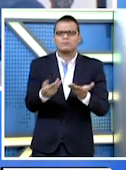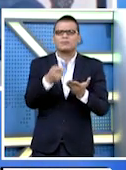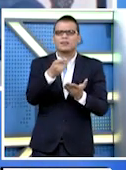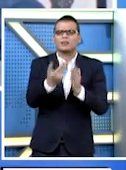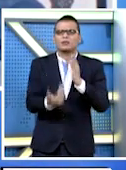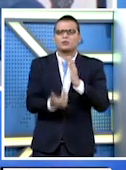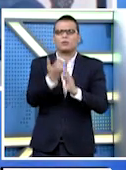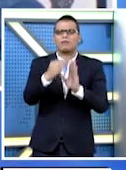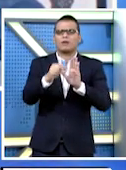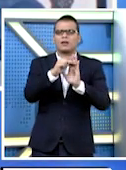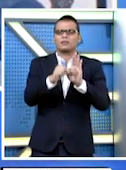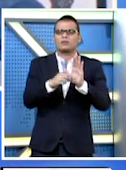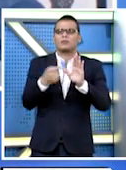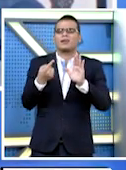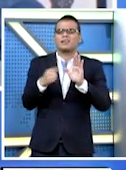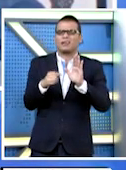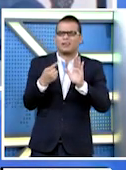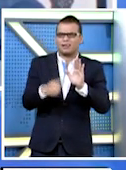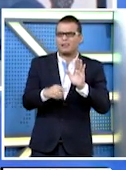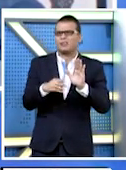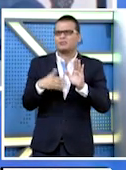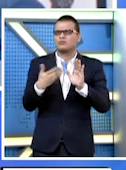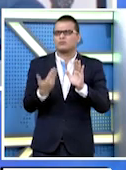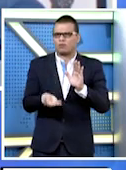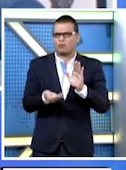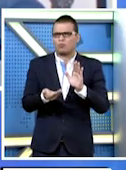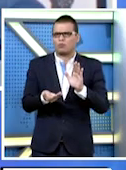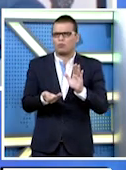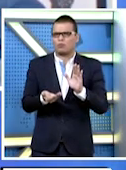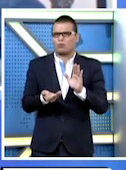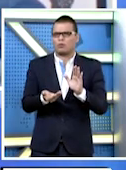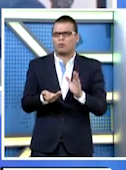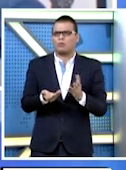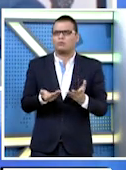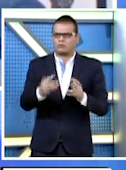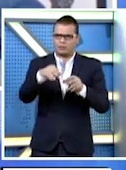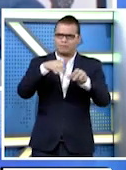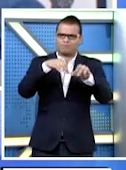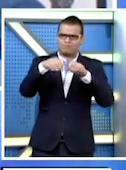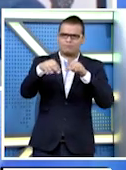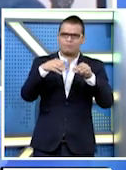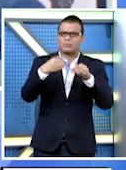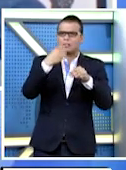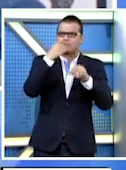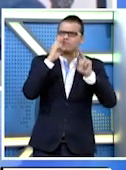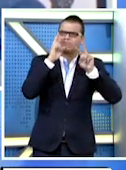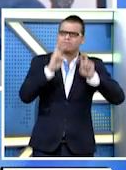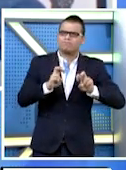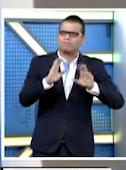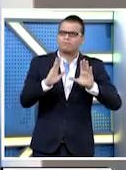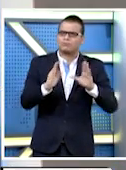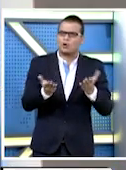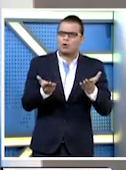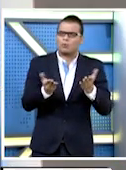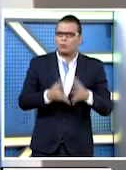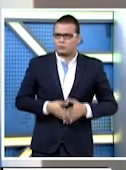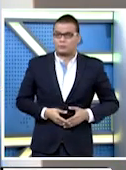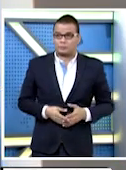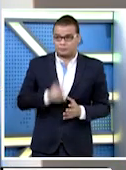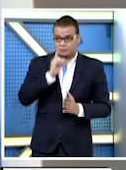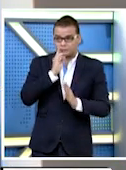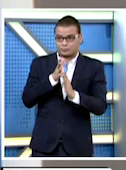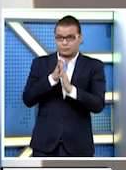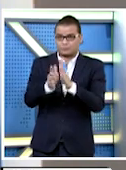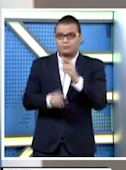caleños en general cómo es que se aplican estas medidas, en qué consisten y dónde las pueden consultar? Primera